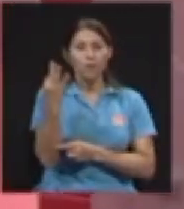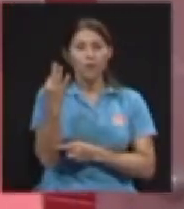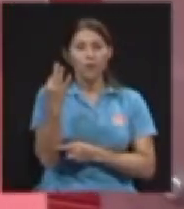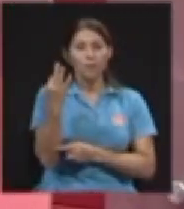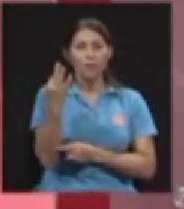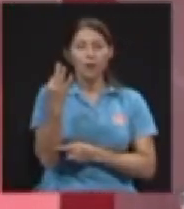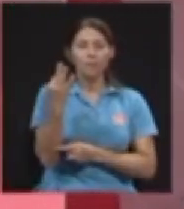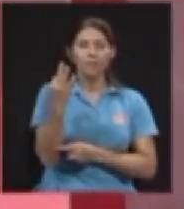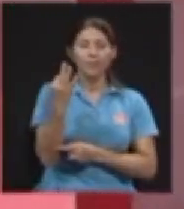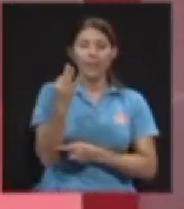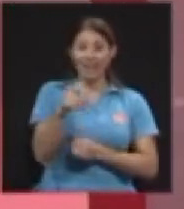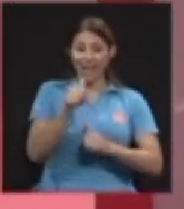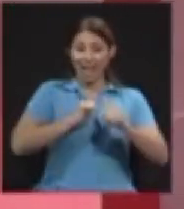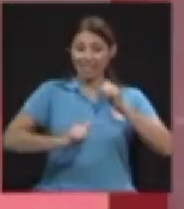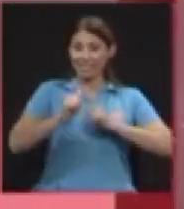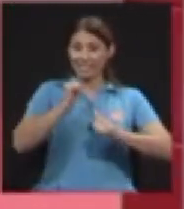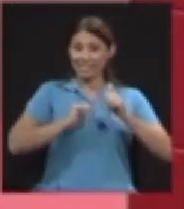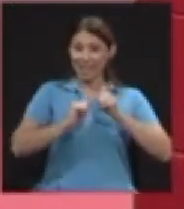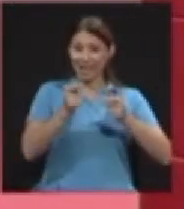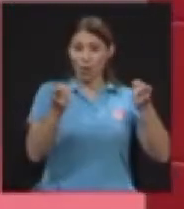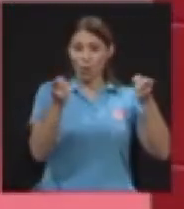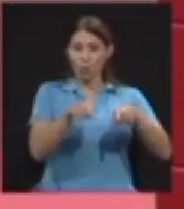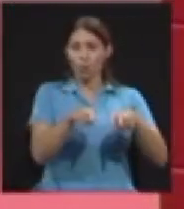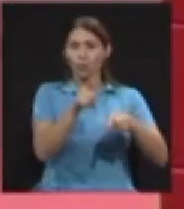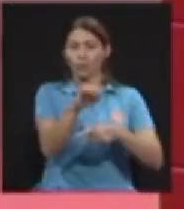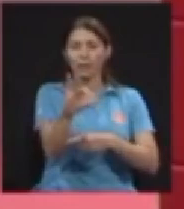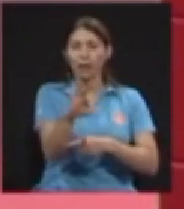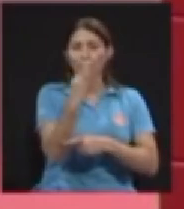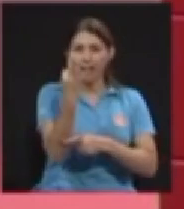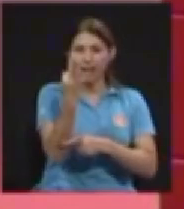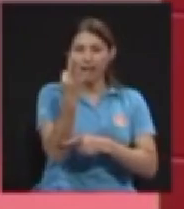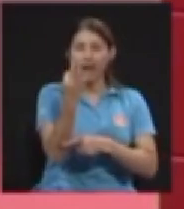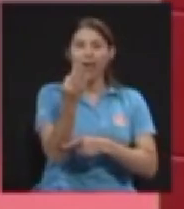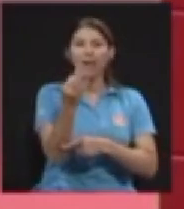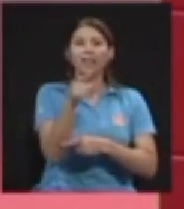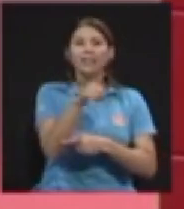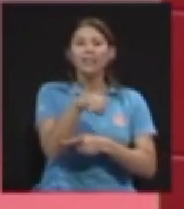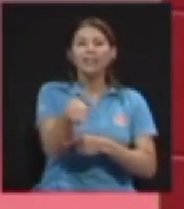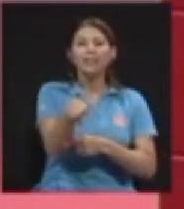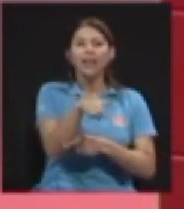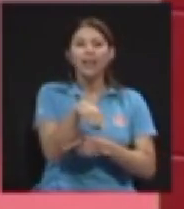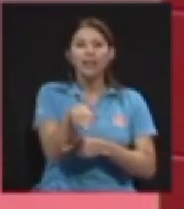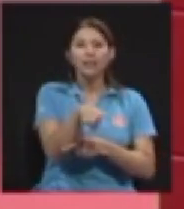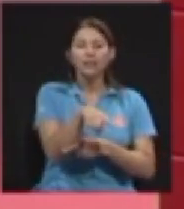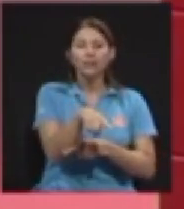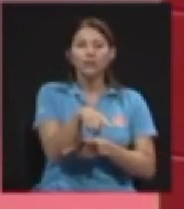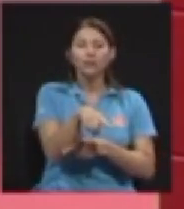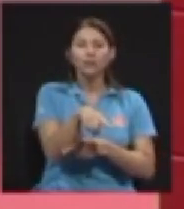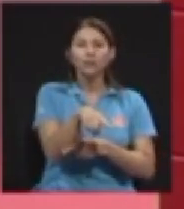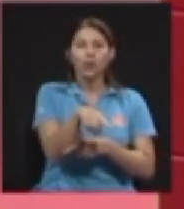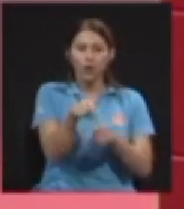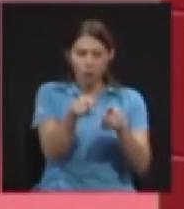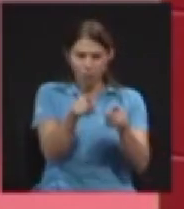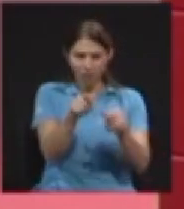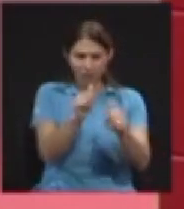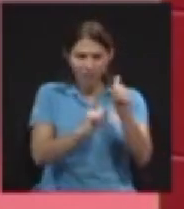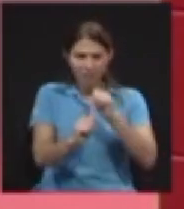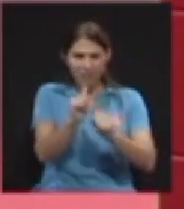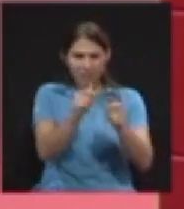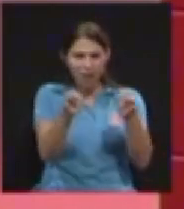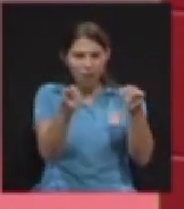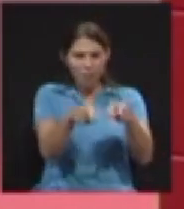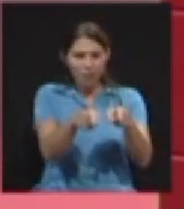la escena ocurre de cierta manera y dan un recorrido en inversa de